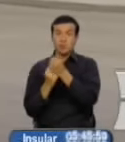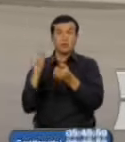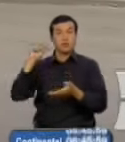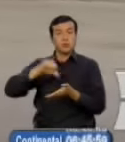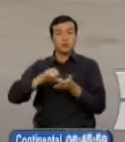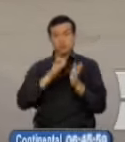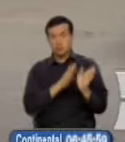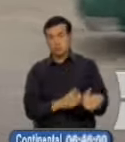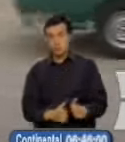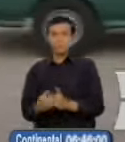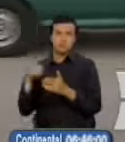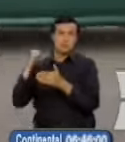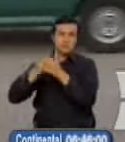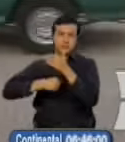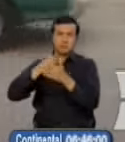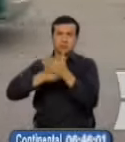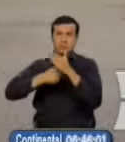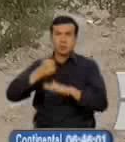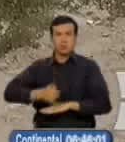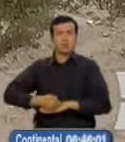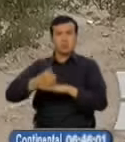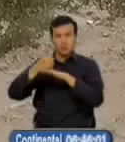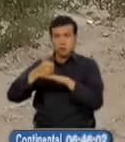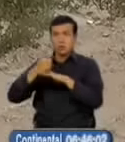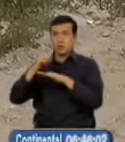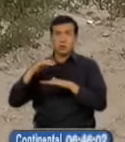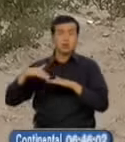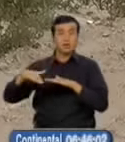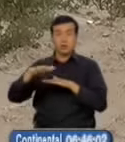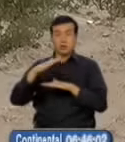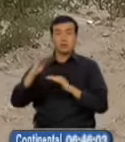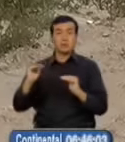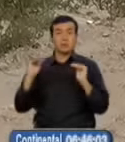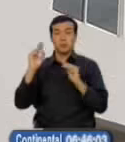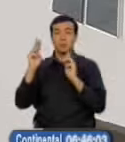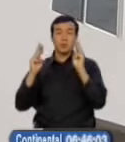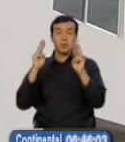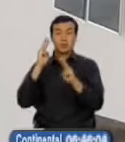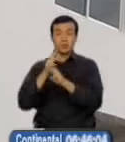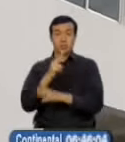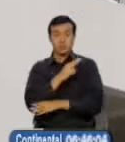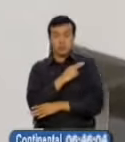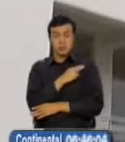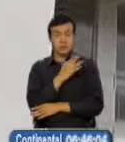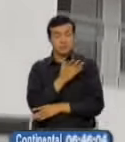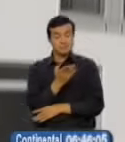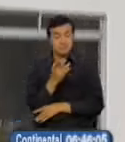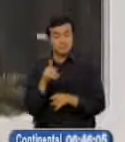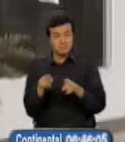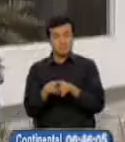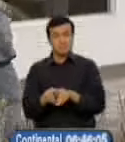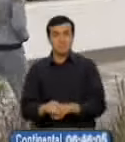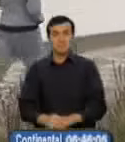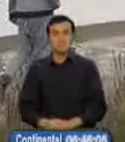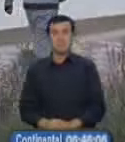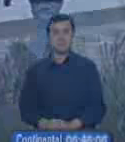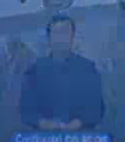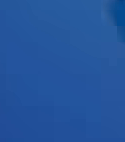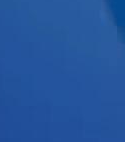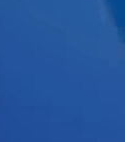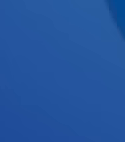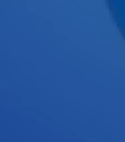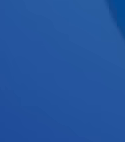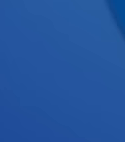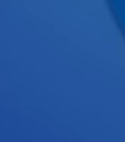es el reto principal que se proponen autoridades nacionales y locales, así como el mundo de la academia. Alec Llanos, Ecuador TV.